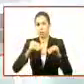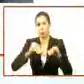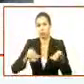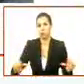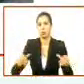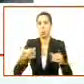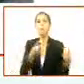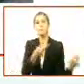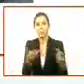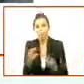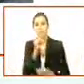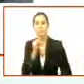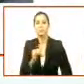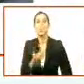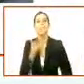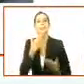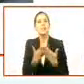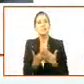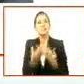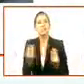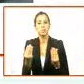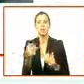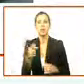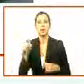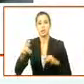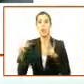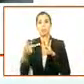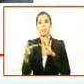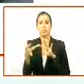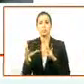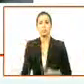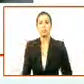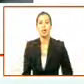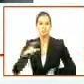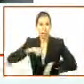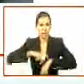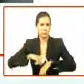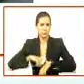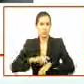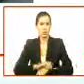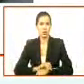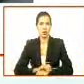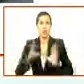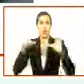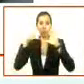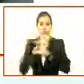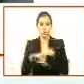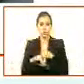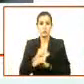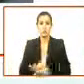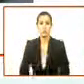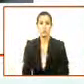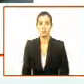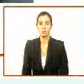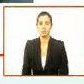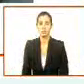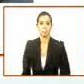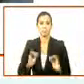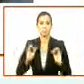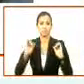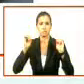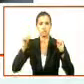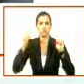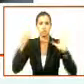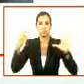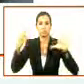Sí, muchísimas gracias por este pase efectivamente a esta hora de la noche, concretamente a partir